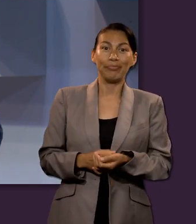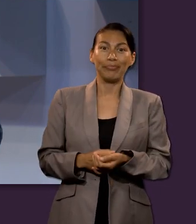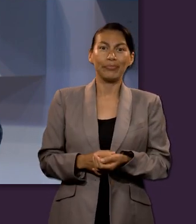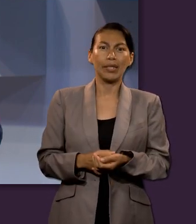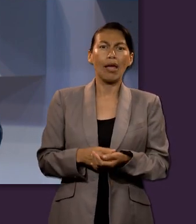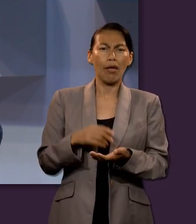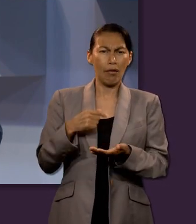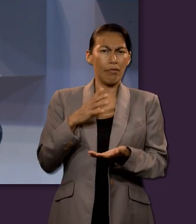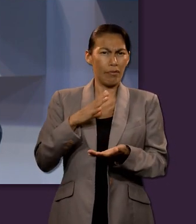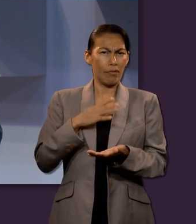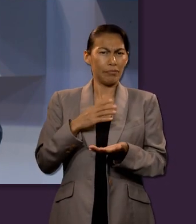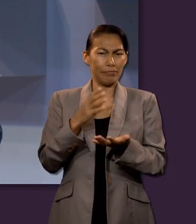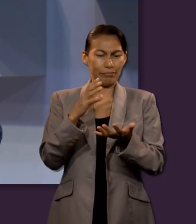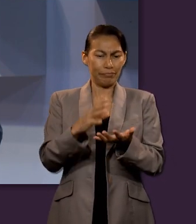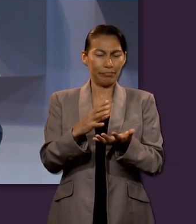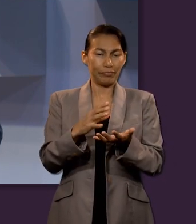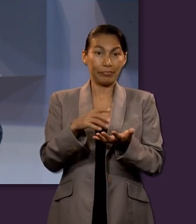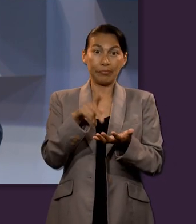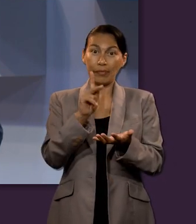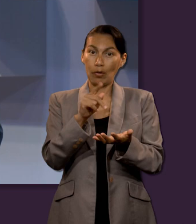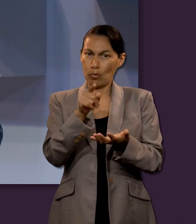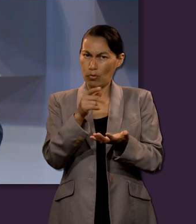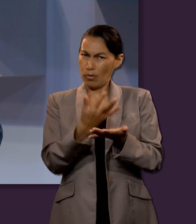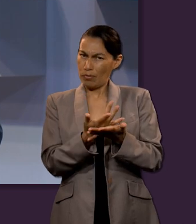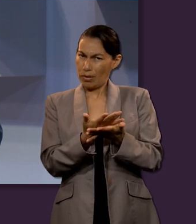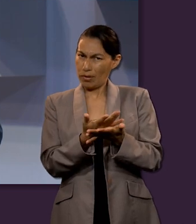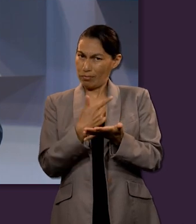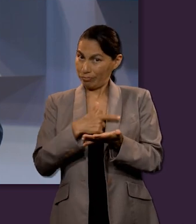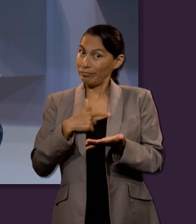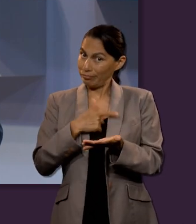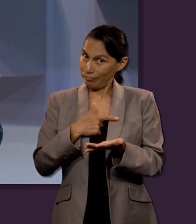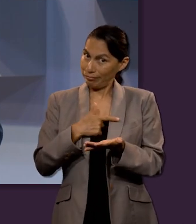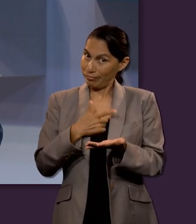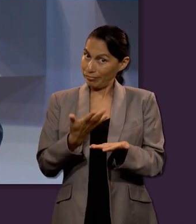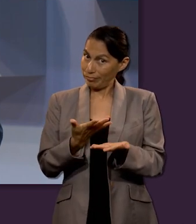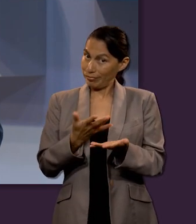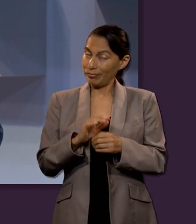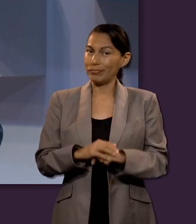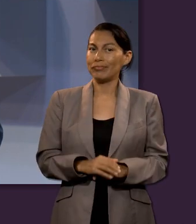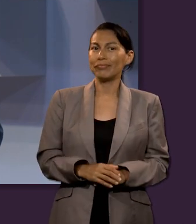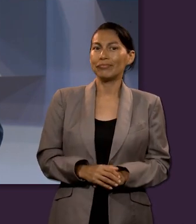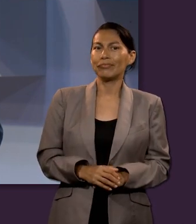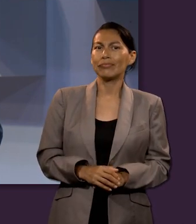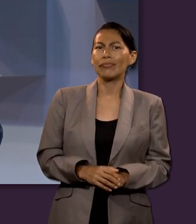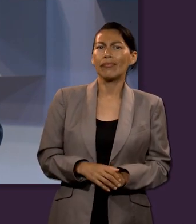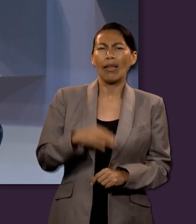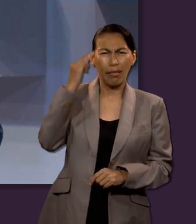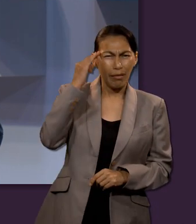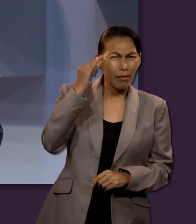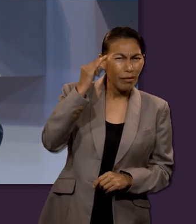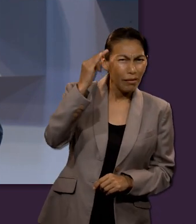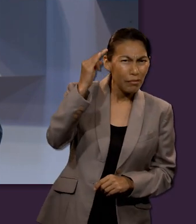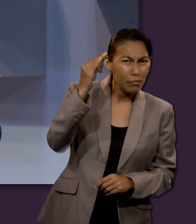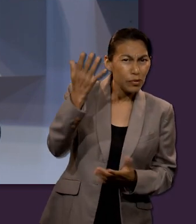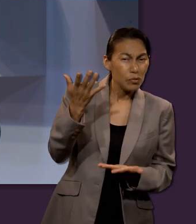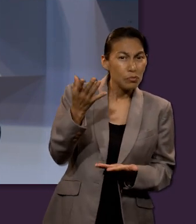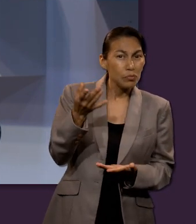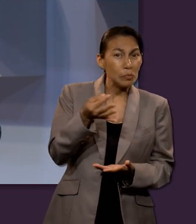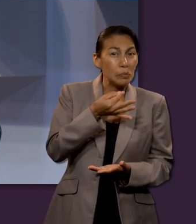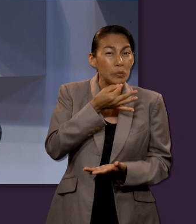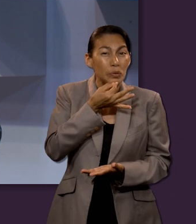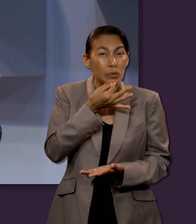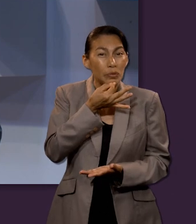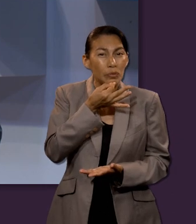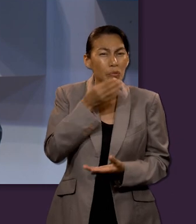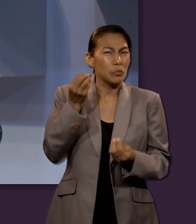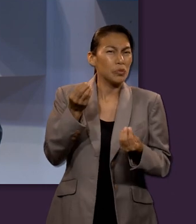dártelo después es decir tienes que esperar te gustaría esperarlo cuanto tiempo poco o